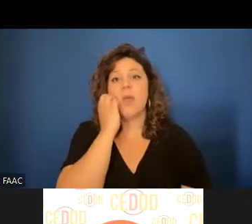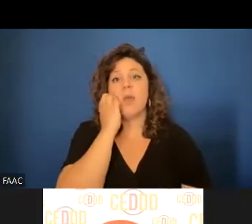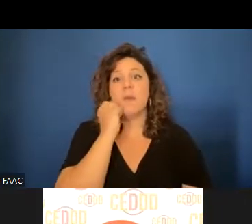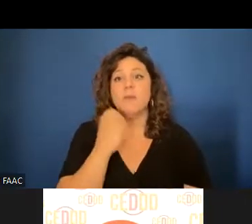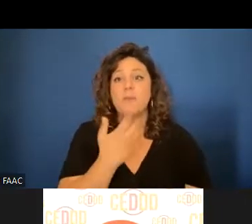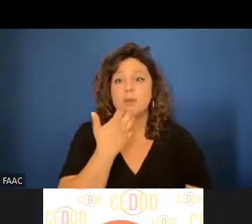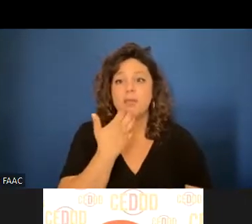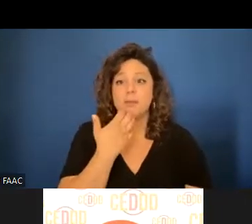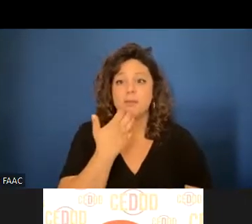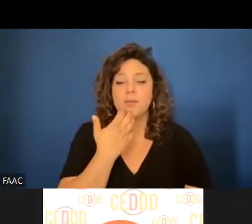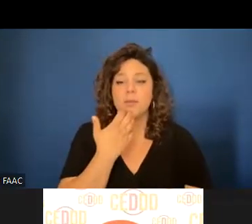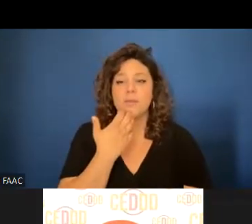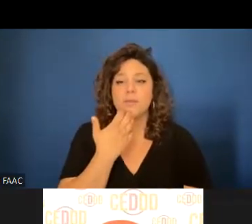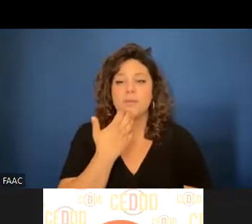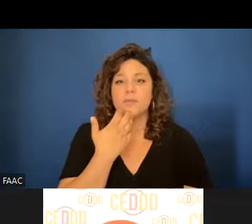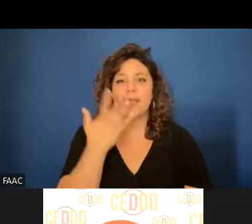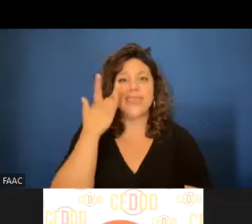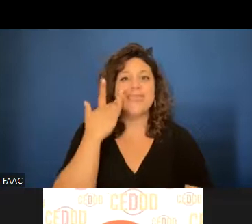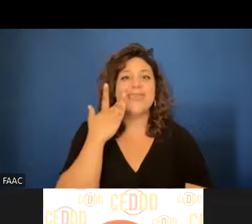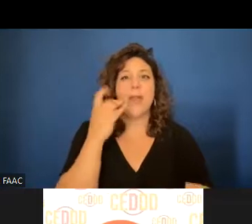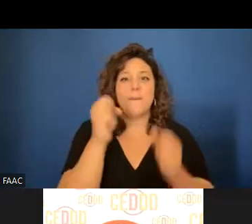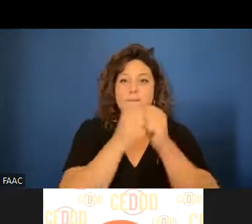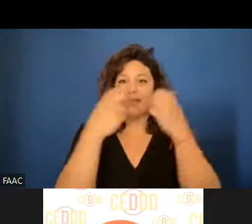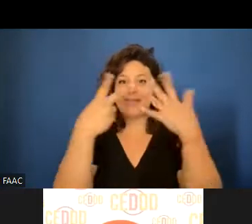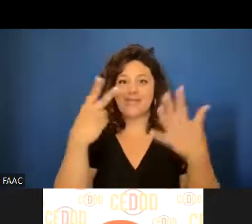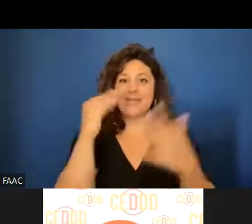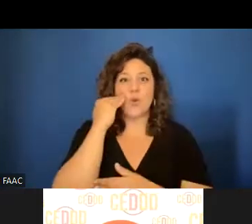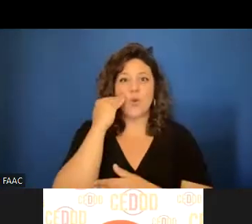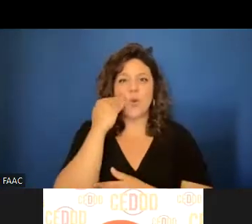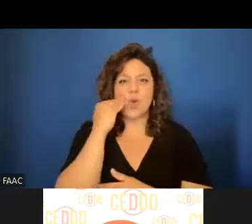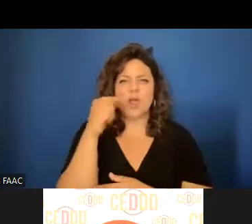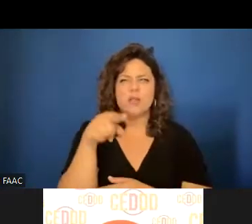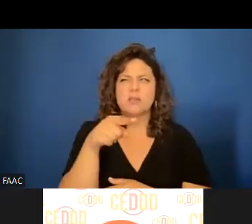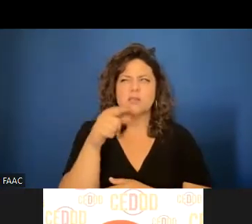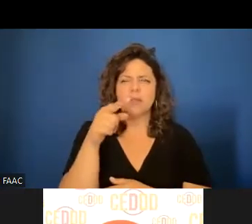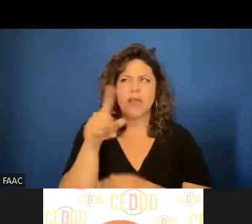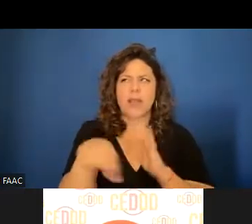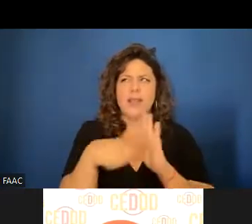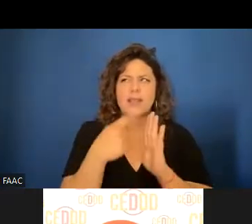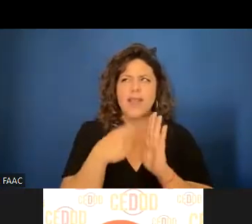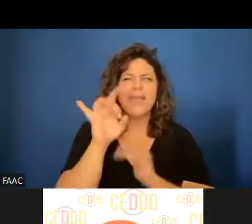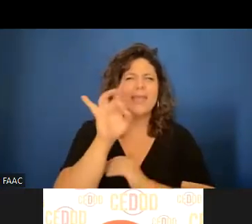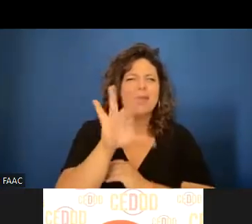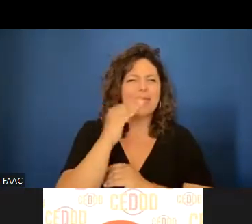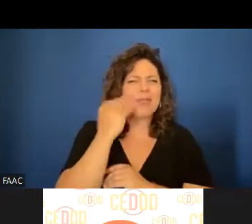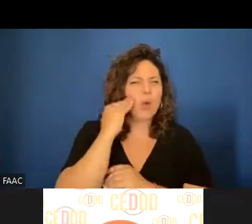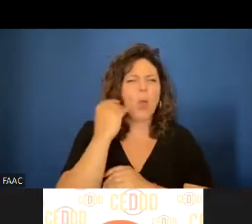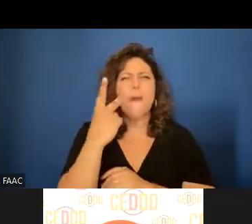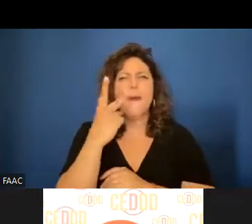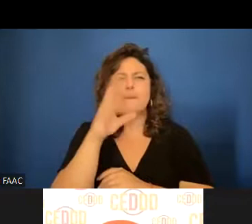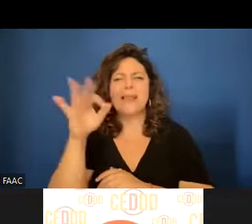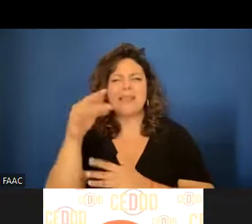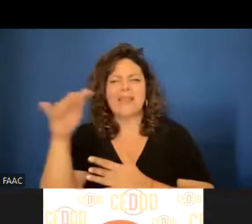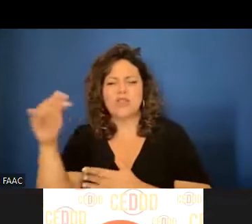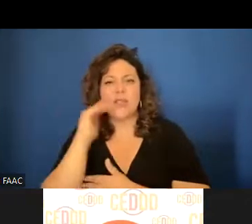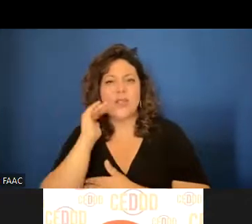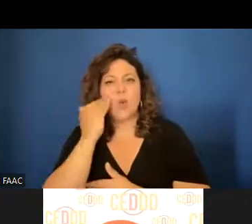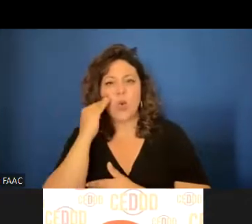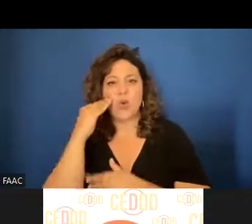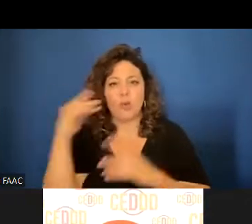facilitarlo todo. Y otra cosa es que sea de puertas para afuera. Por lo tanto, ahí la responsable sería la administración pública que tiene que